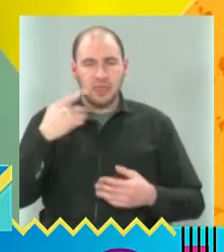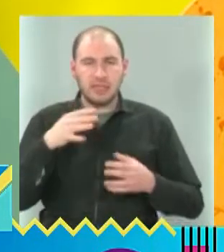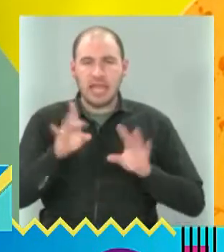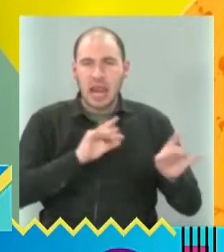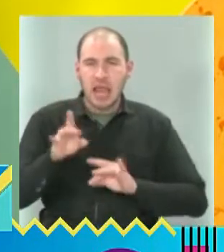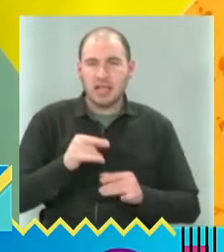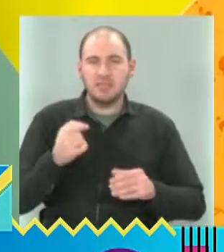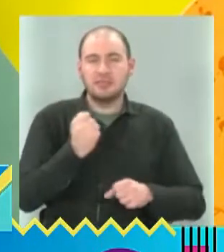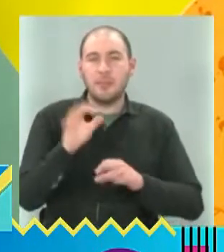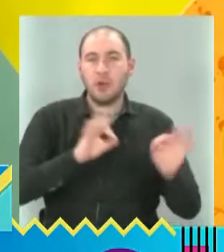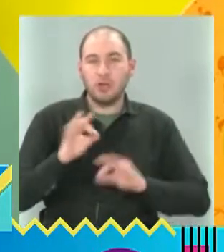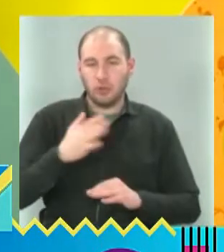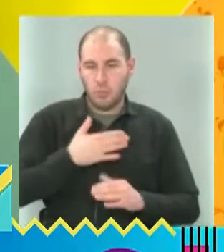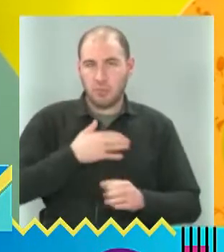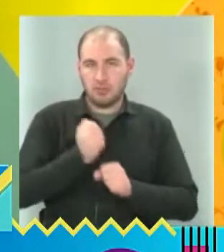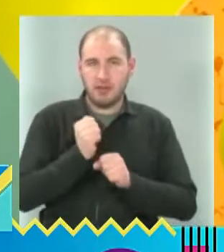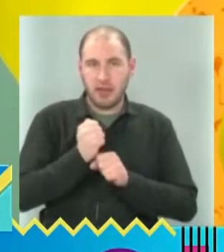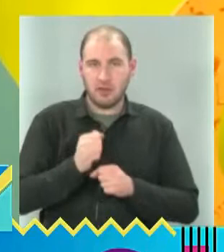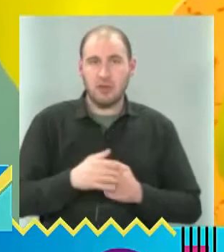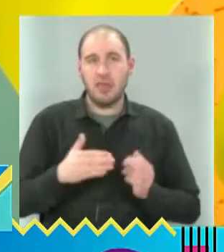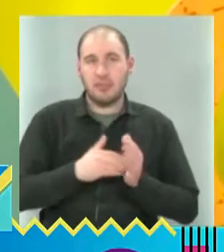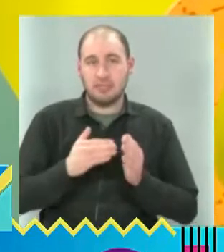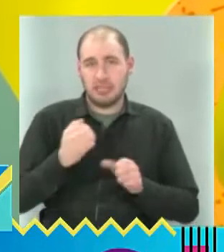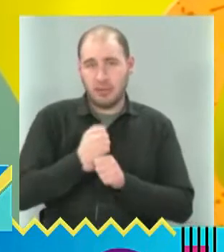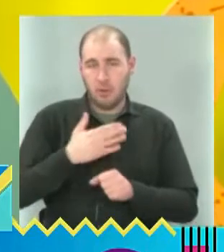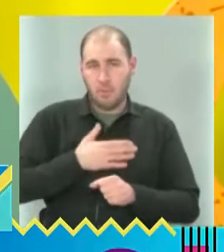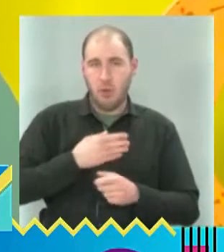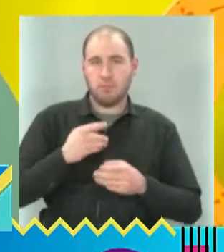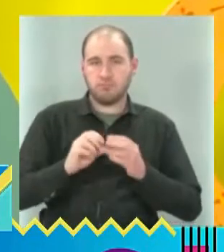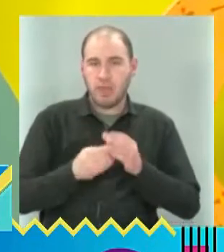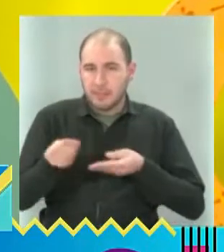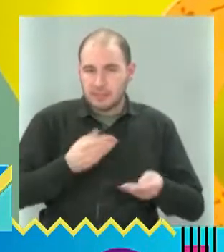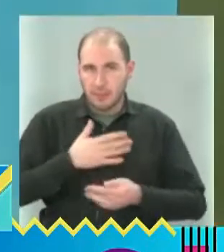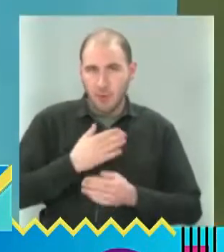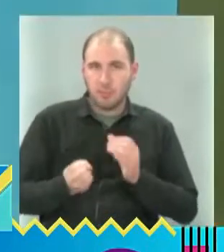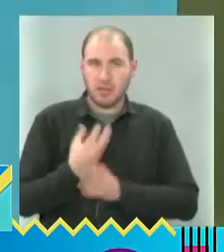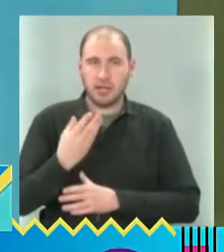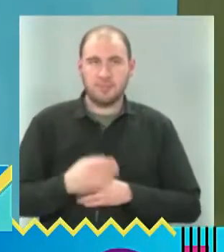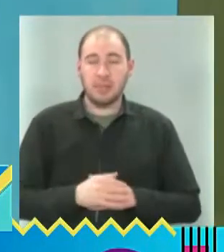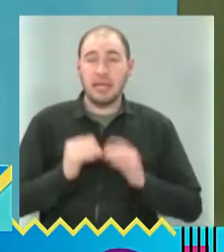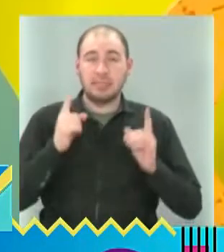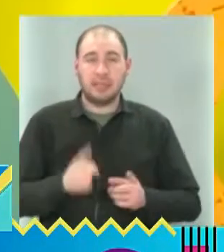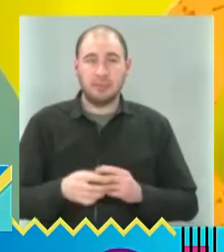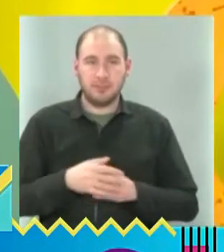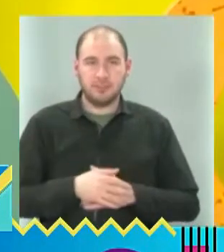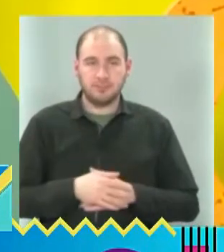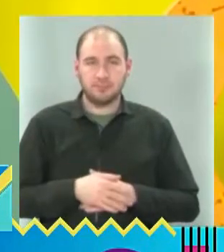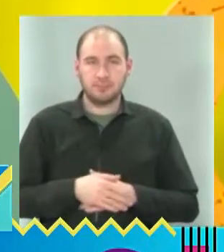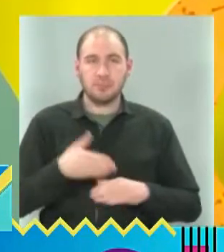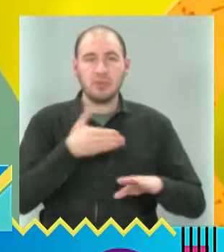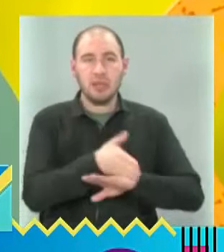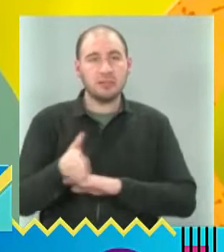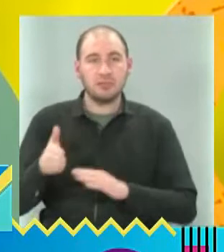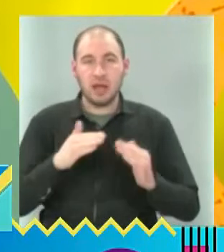proyecto ocupacional propio en la forma de autoempleo o microemprendimiento. Bien. También el acceso